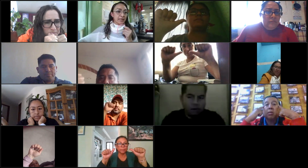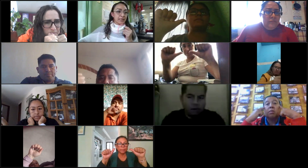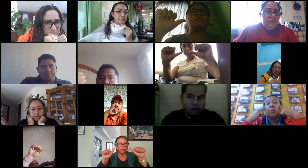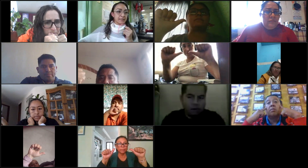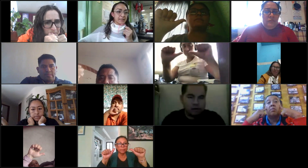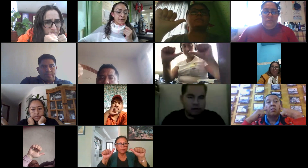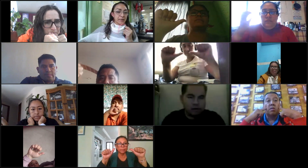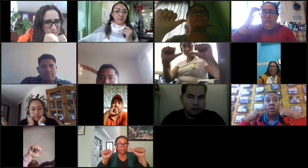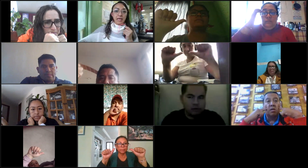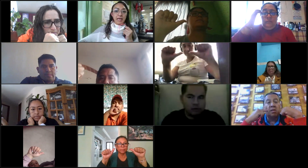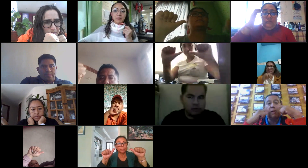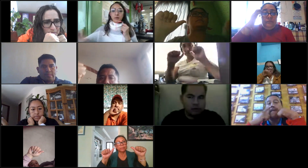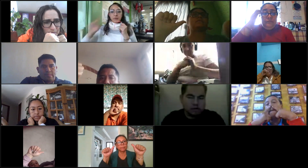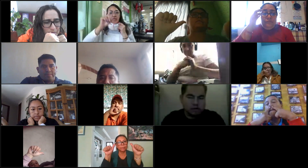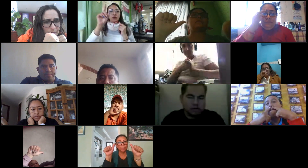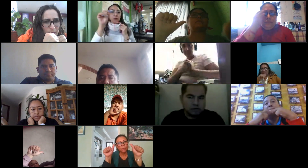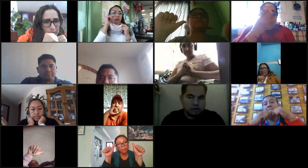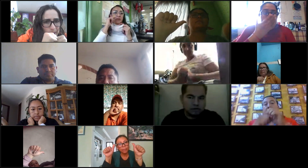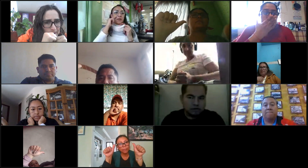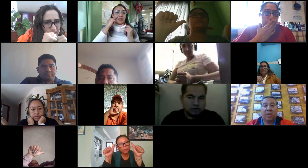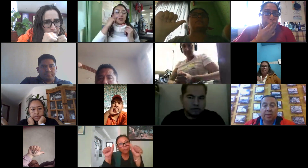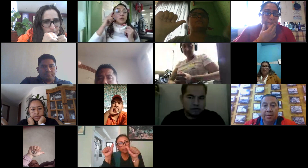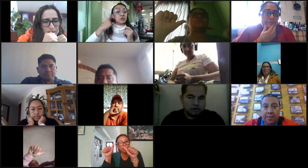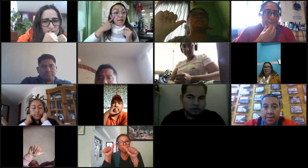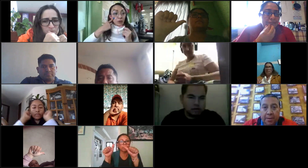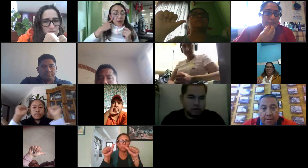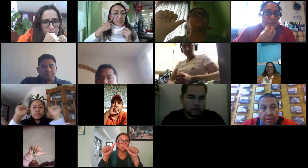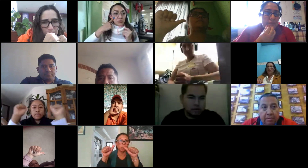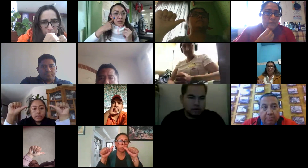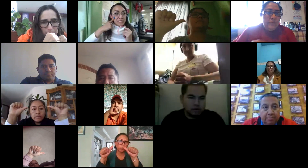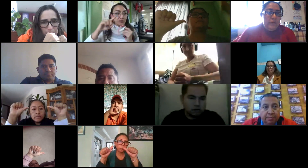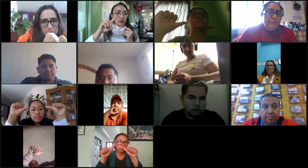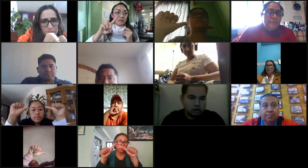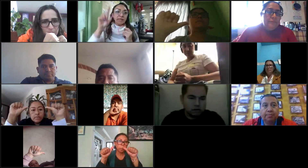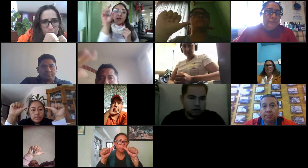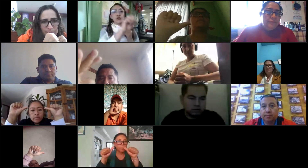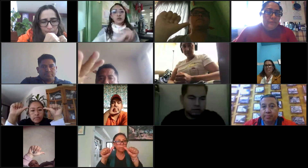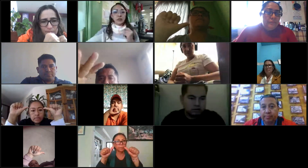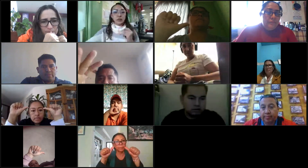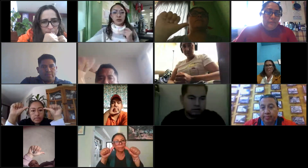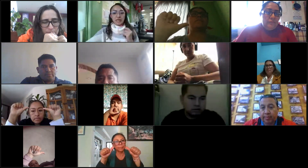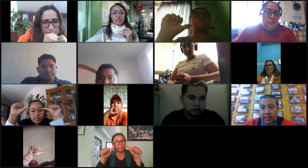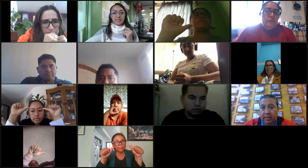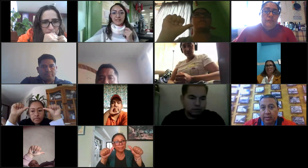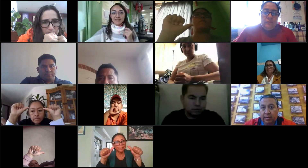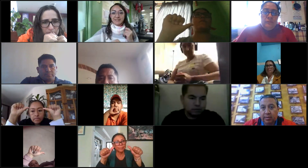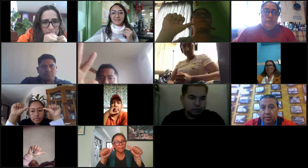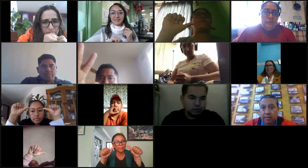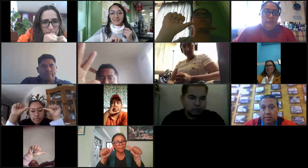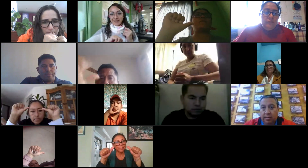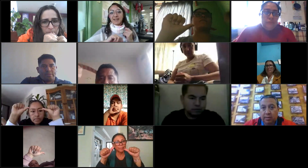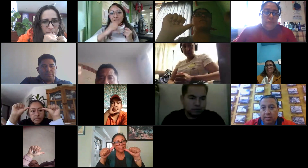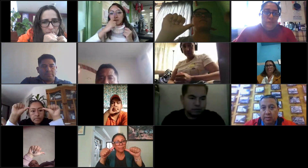bien el movimiento. Como es una lengua visual, si yo no los veo, no los puedo corregir.